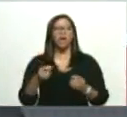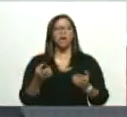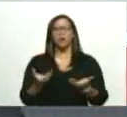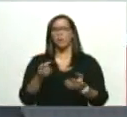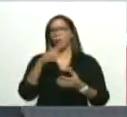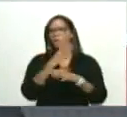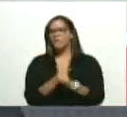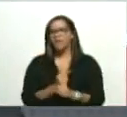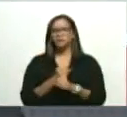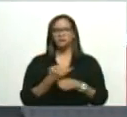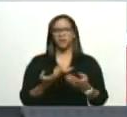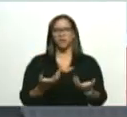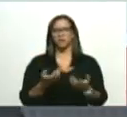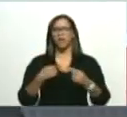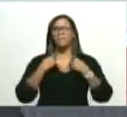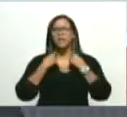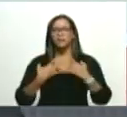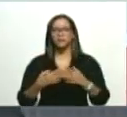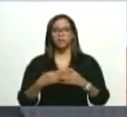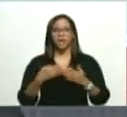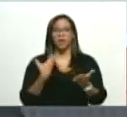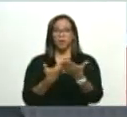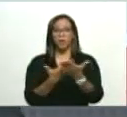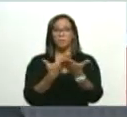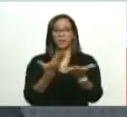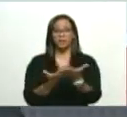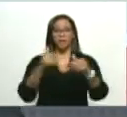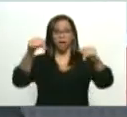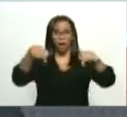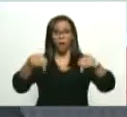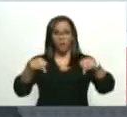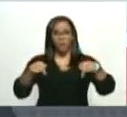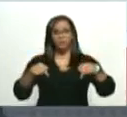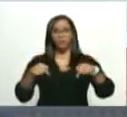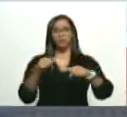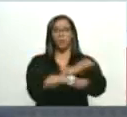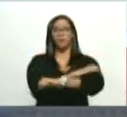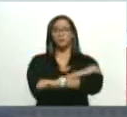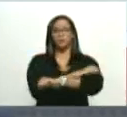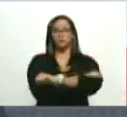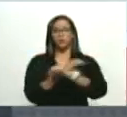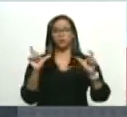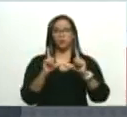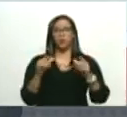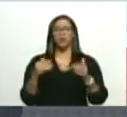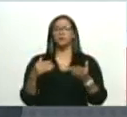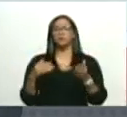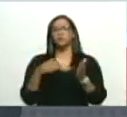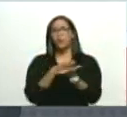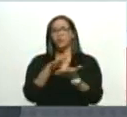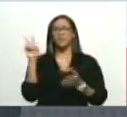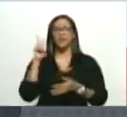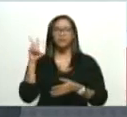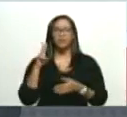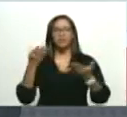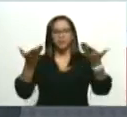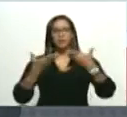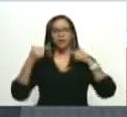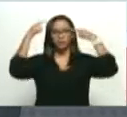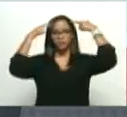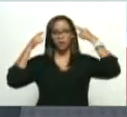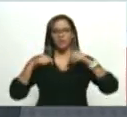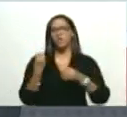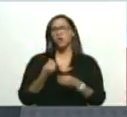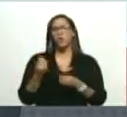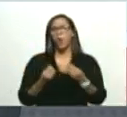fracasó. Eso es lo que actualmente plantean los medios de la derecha con relación a Venezuela y al legado de Hugo Chávez Frías.